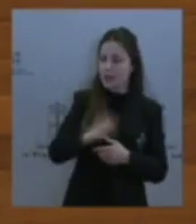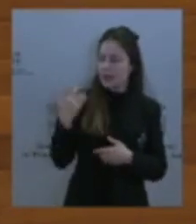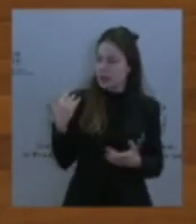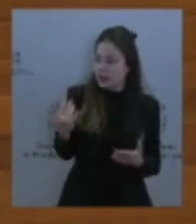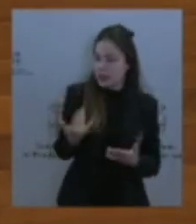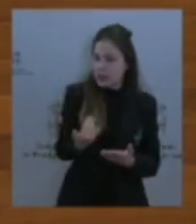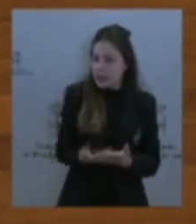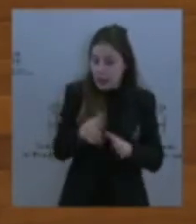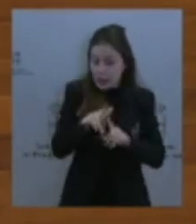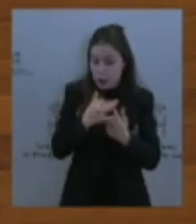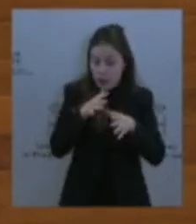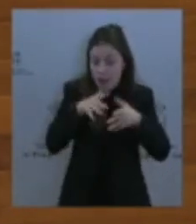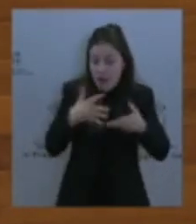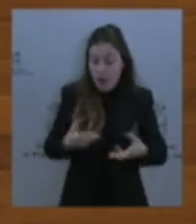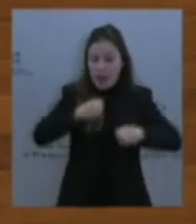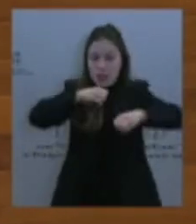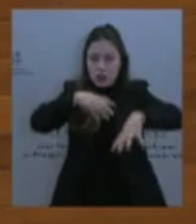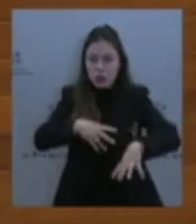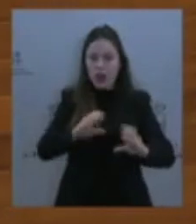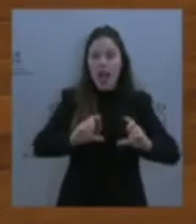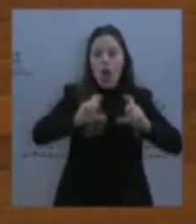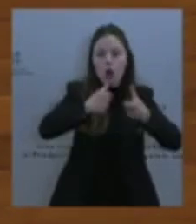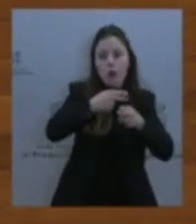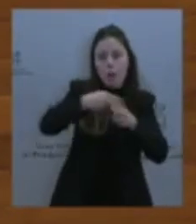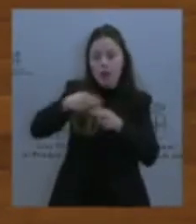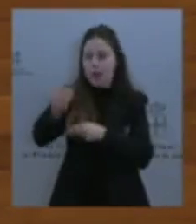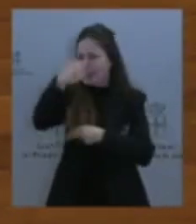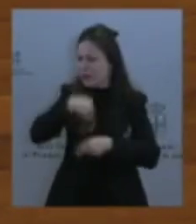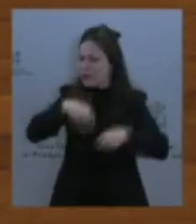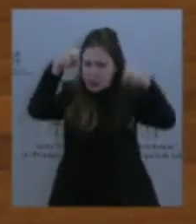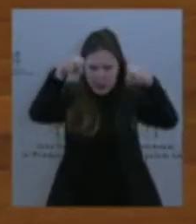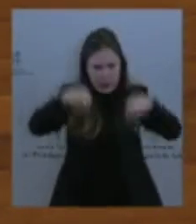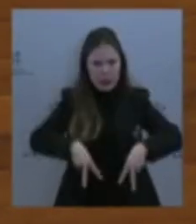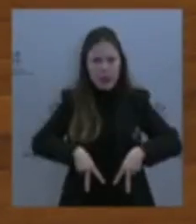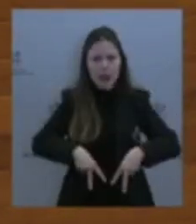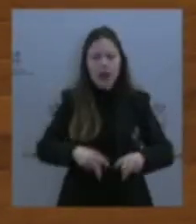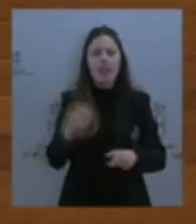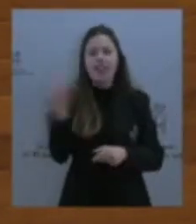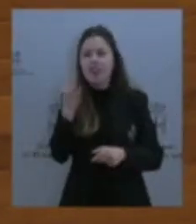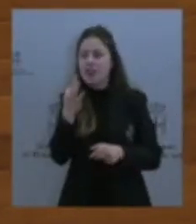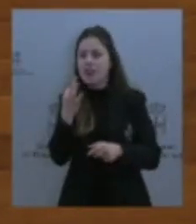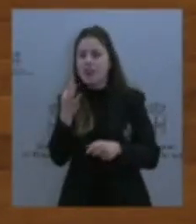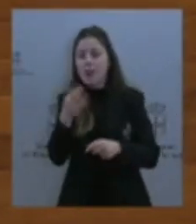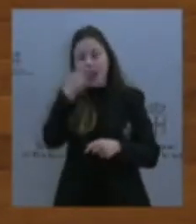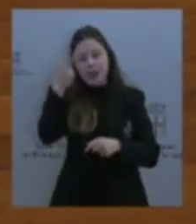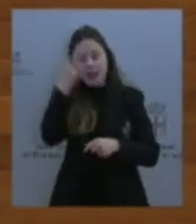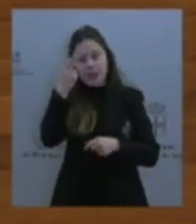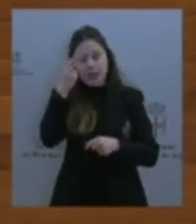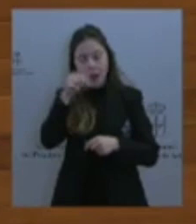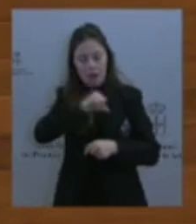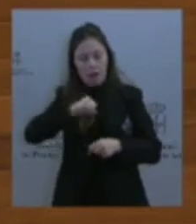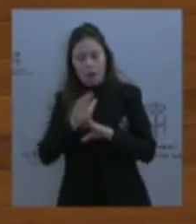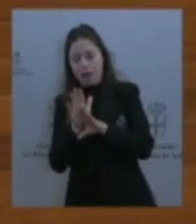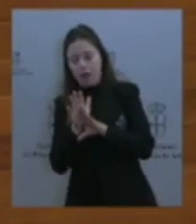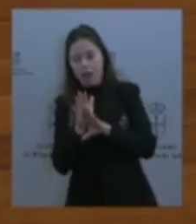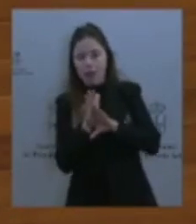partidos políticos, en sin excepción, tenemos que desear de ya los intereses particulares y los tacticismos, pensar en